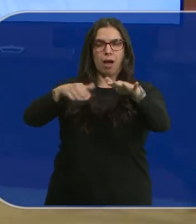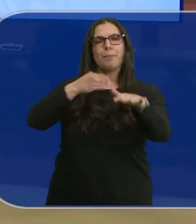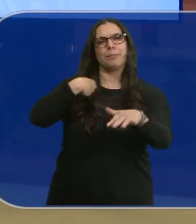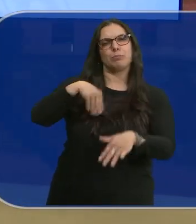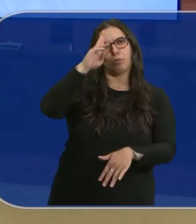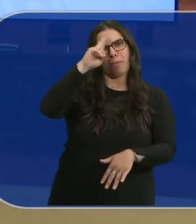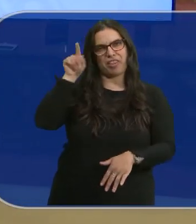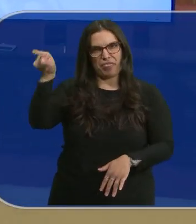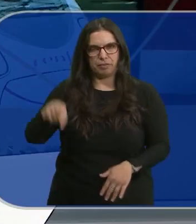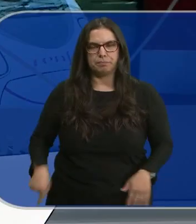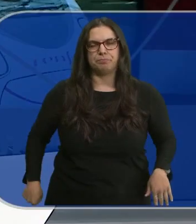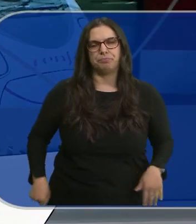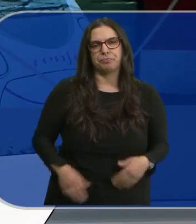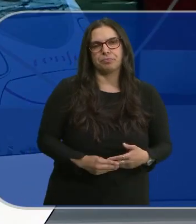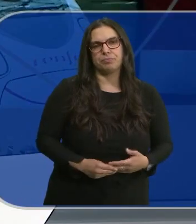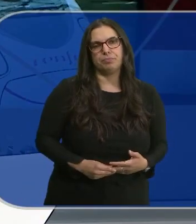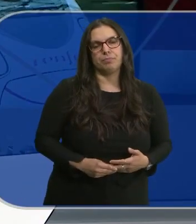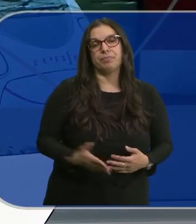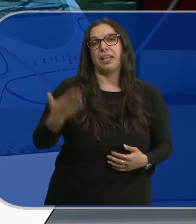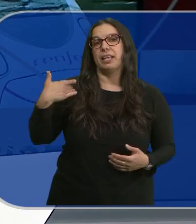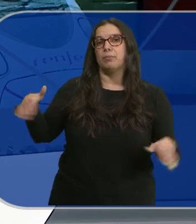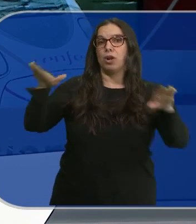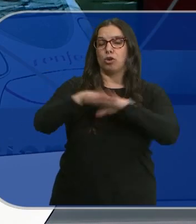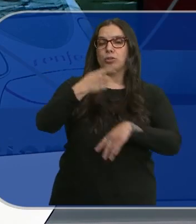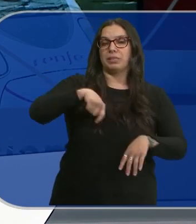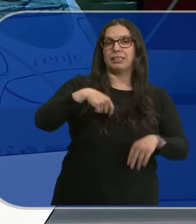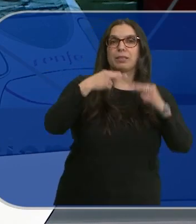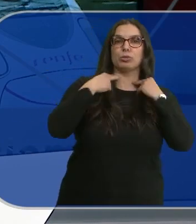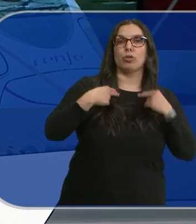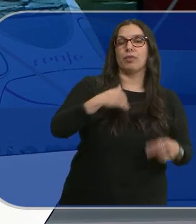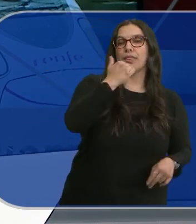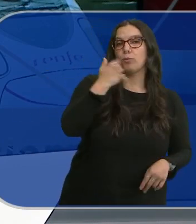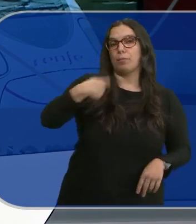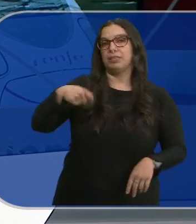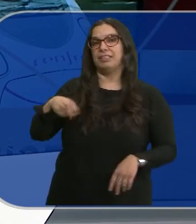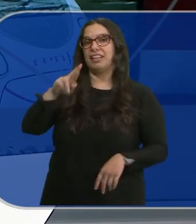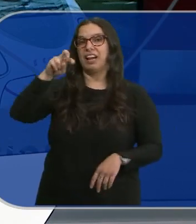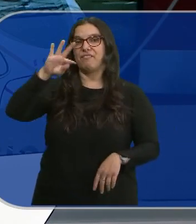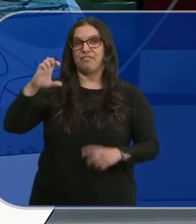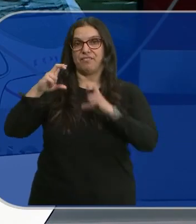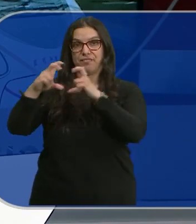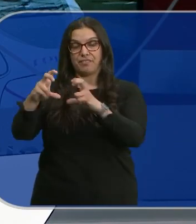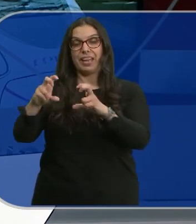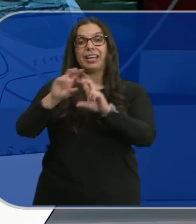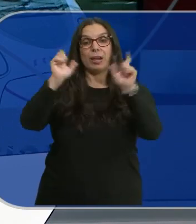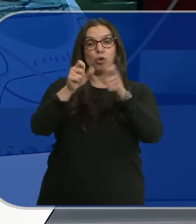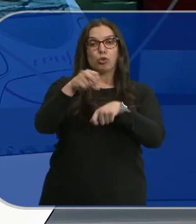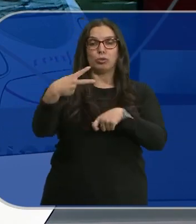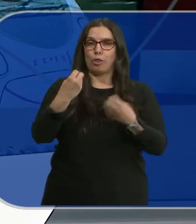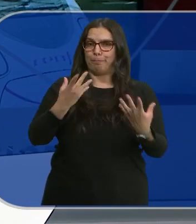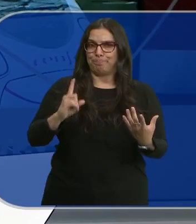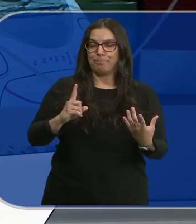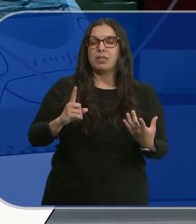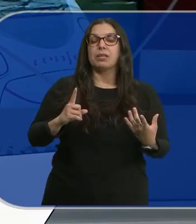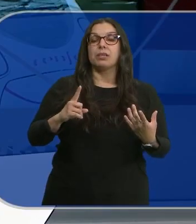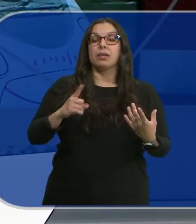Madrid. La reunión anoche entre el presidente de la Diputación de Zamora y el presidente de Renfe no dio los frutos esperados. A la